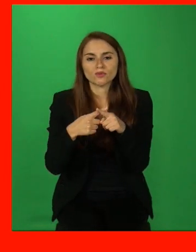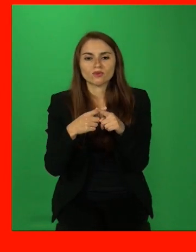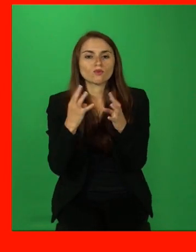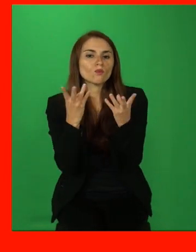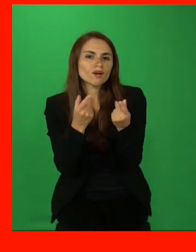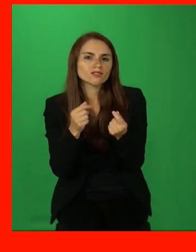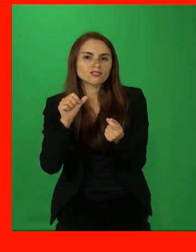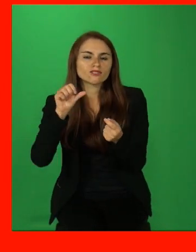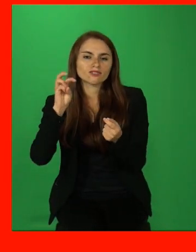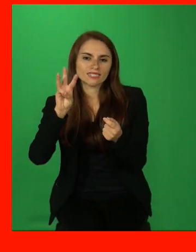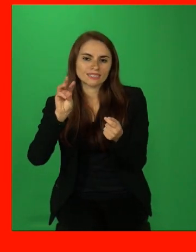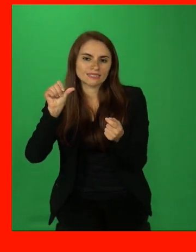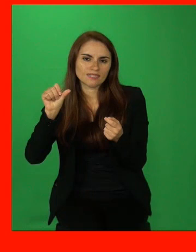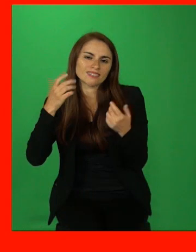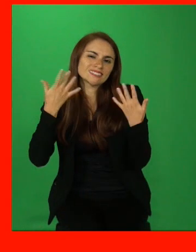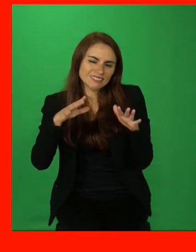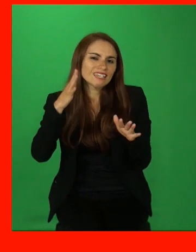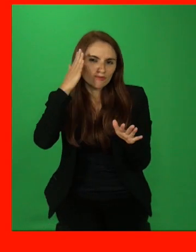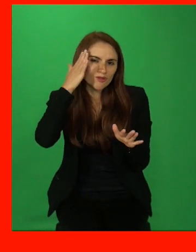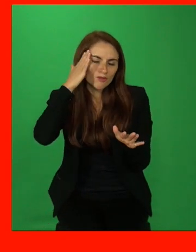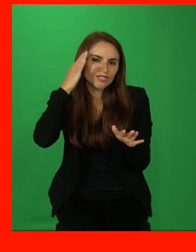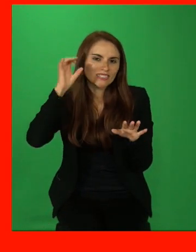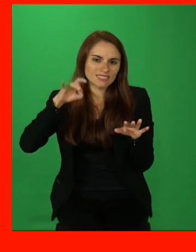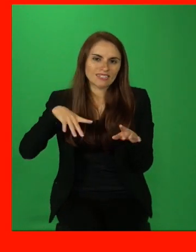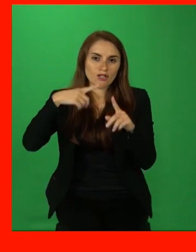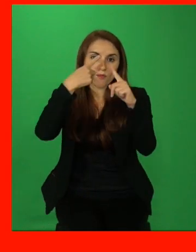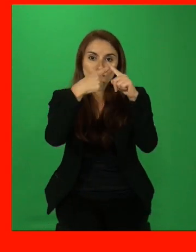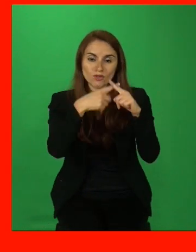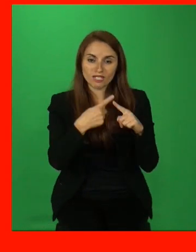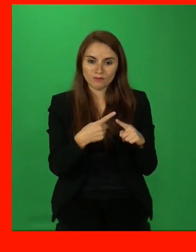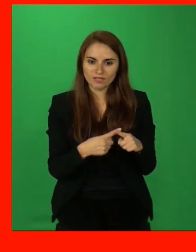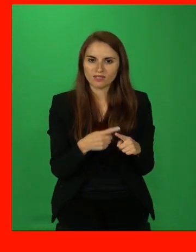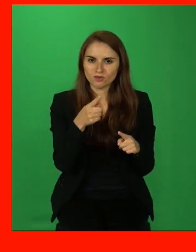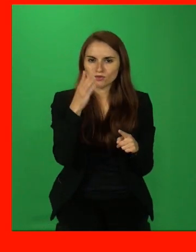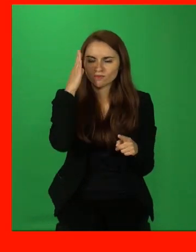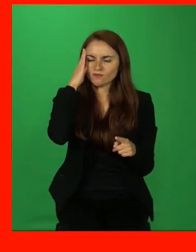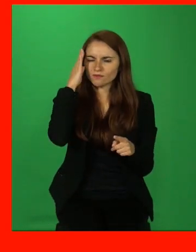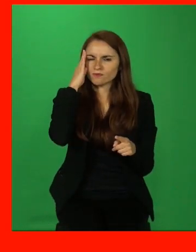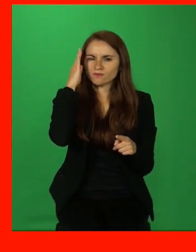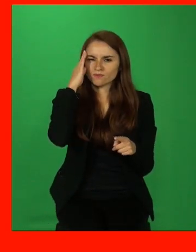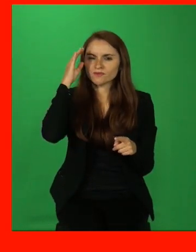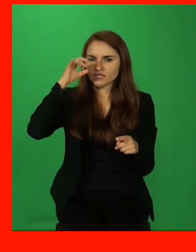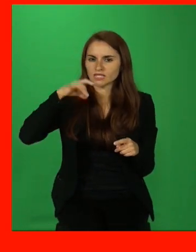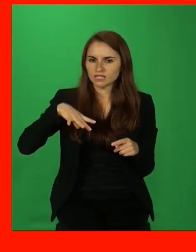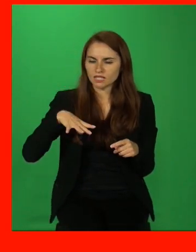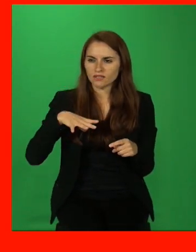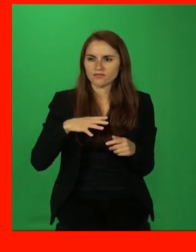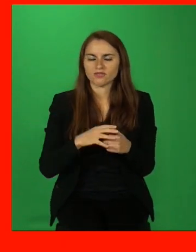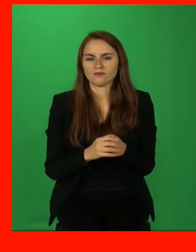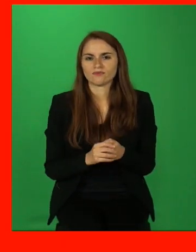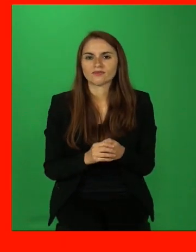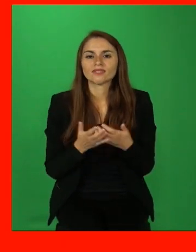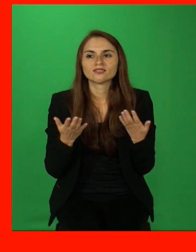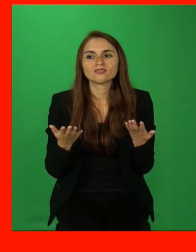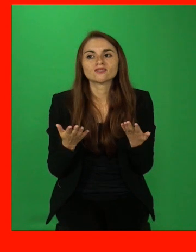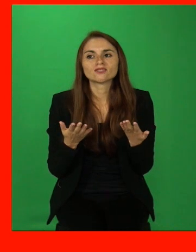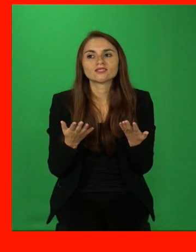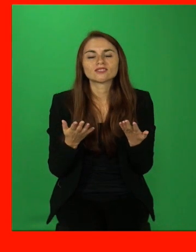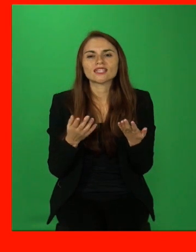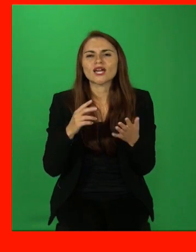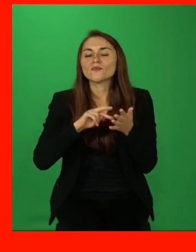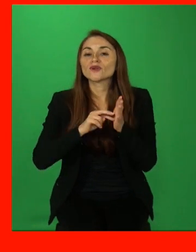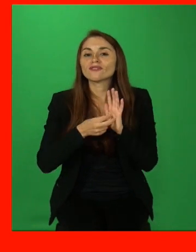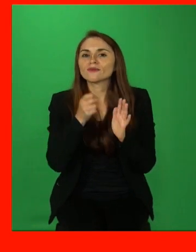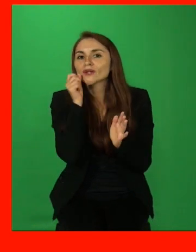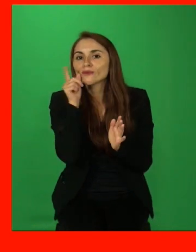muy fácil es muy fácil saber eso ya las tablas de multiplicación las tienes muy bien adquiridas por lo tanto el